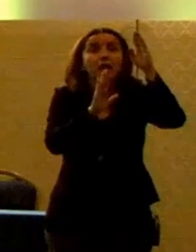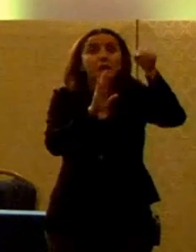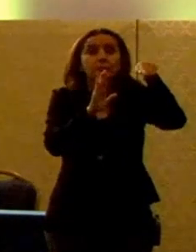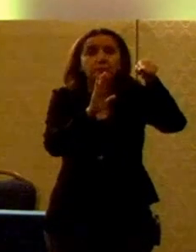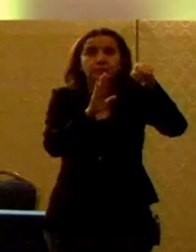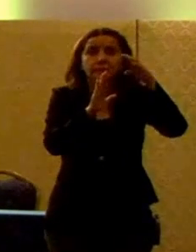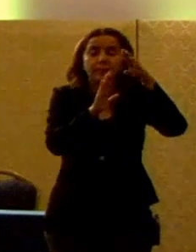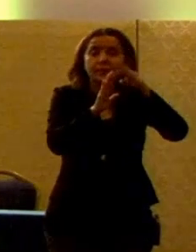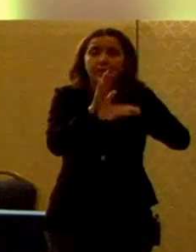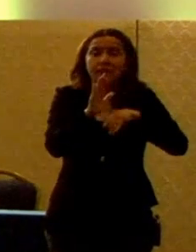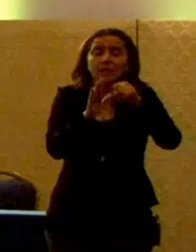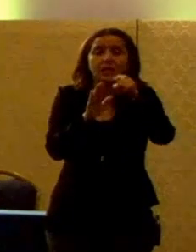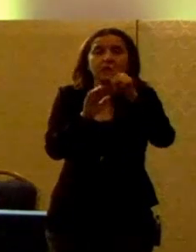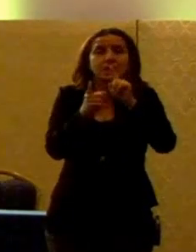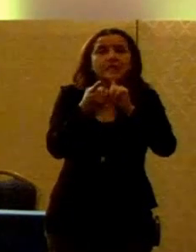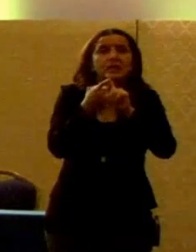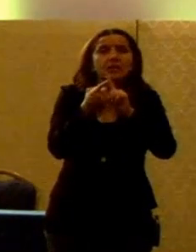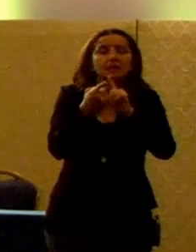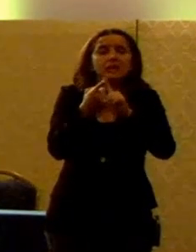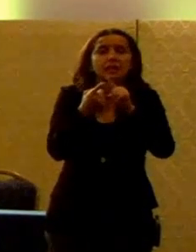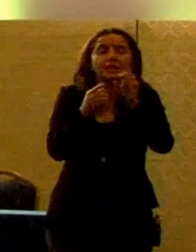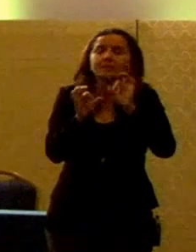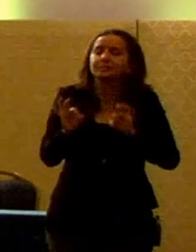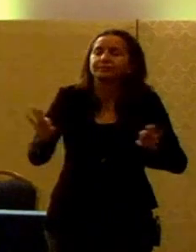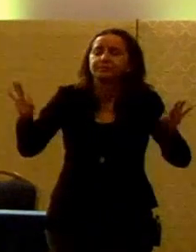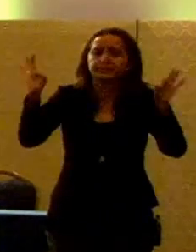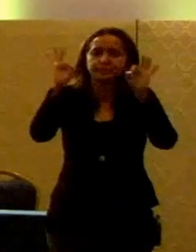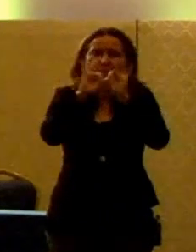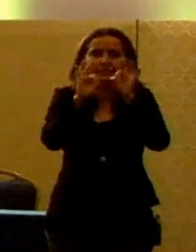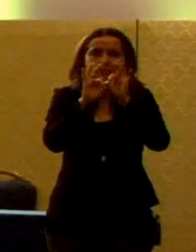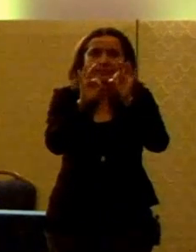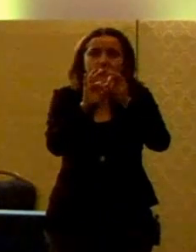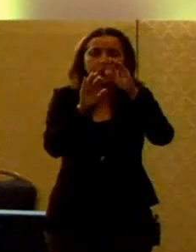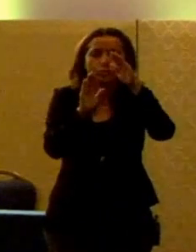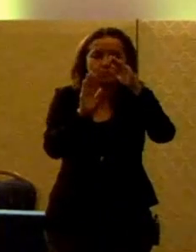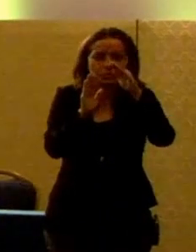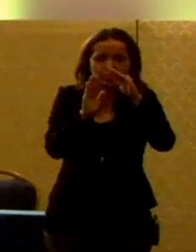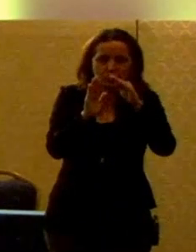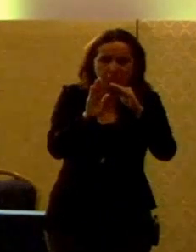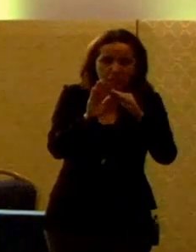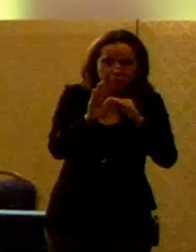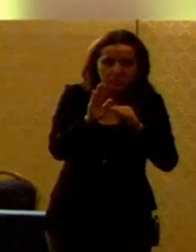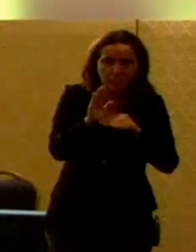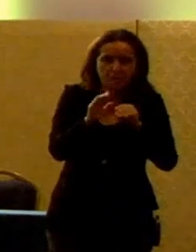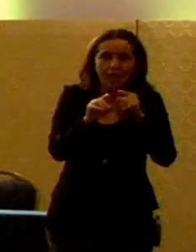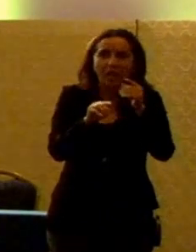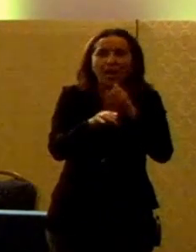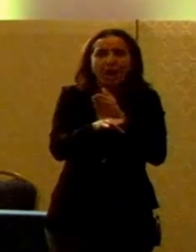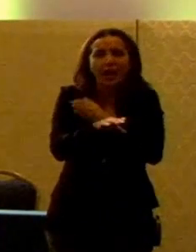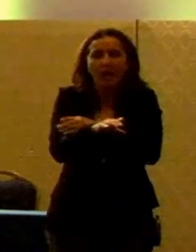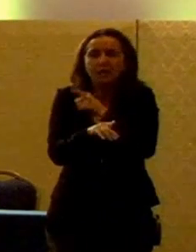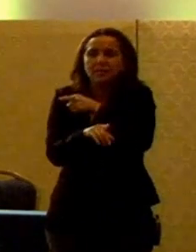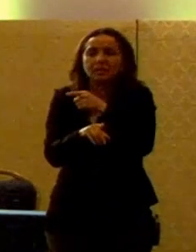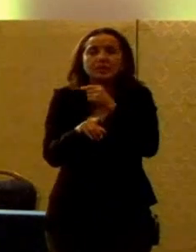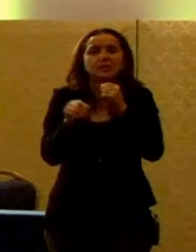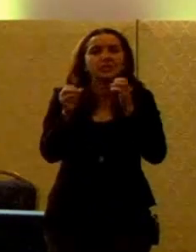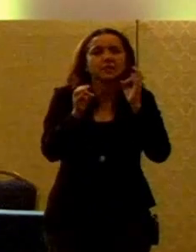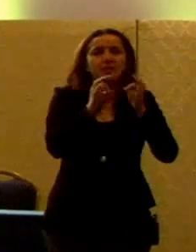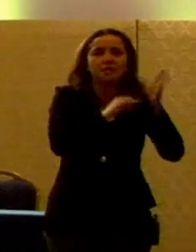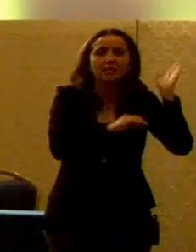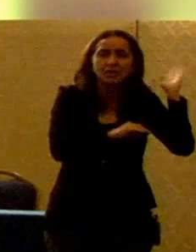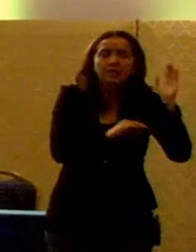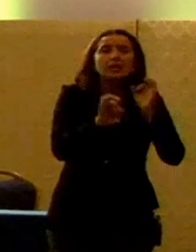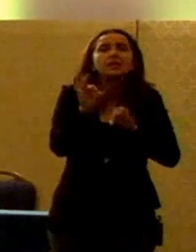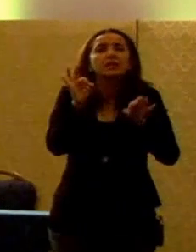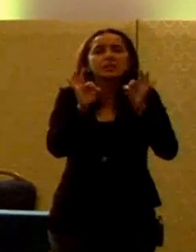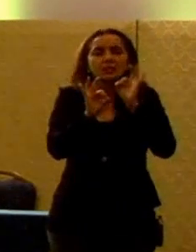sector primario, que era algo fundamental para la activación, ya se decía en la mesa anterior y algunos de mis colegas lo han mencionado. Si bien